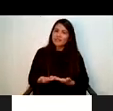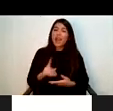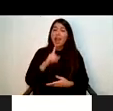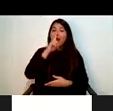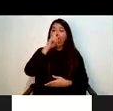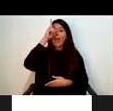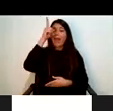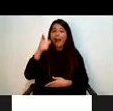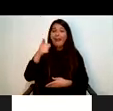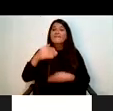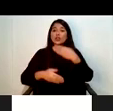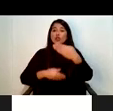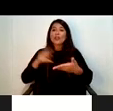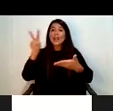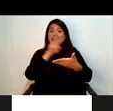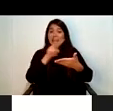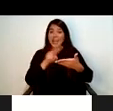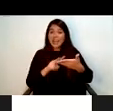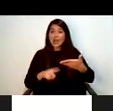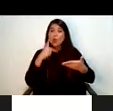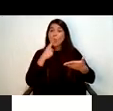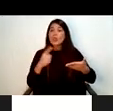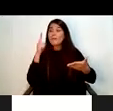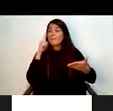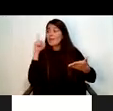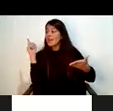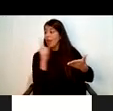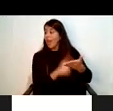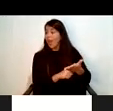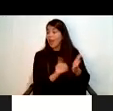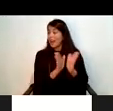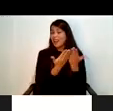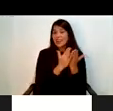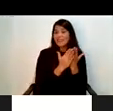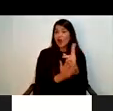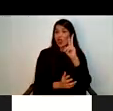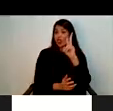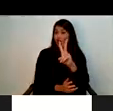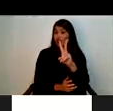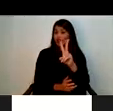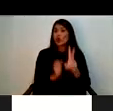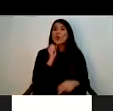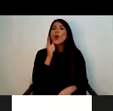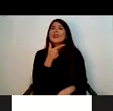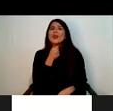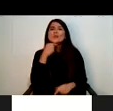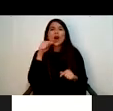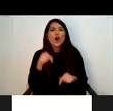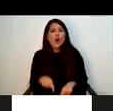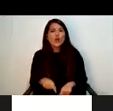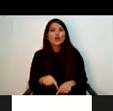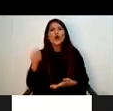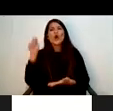leer cuentos en la noche. Hijo, mira, tenemos estos 2. ¿Cuál quieres hoy día? O